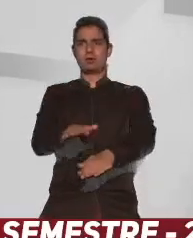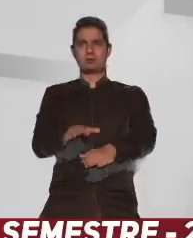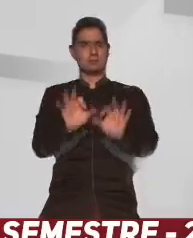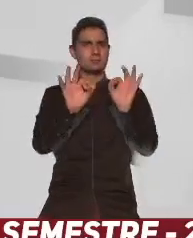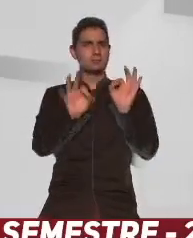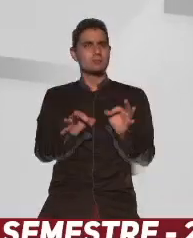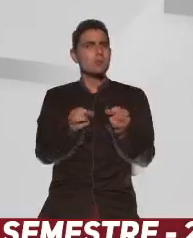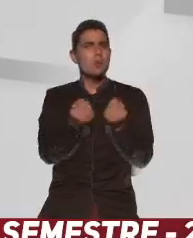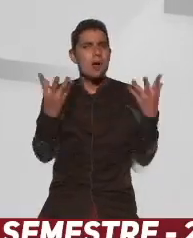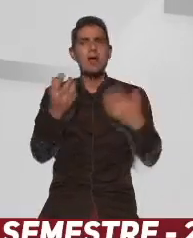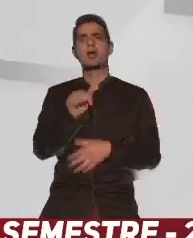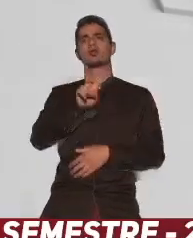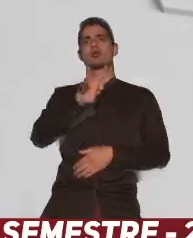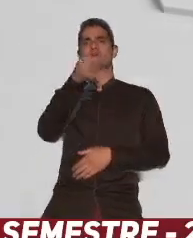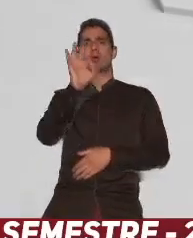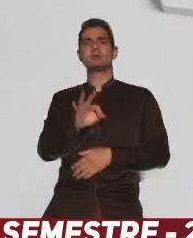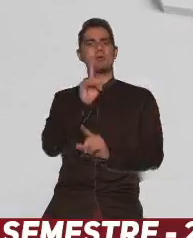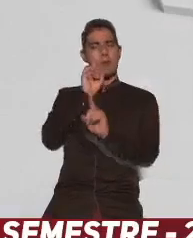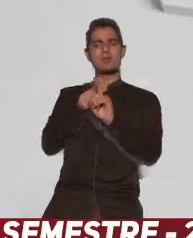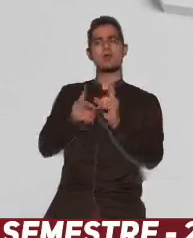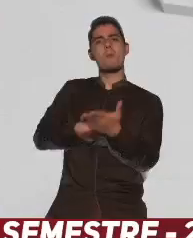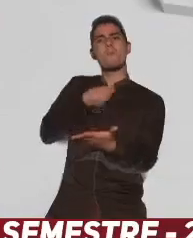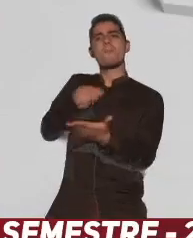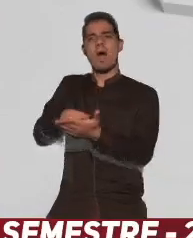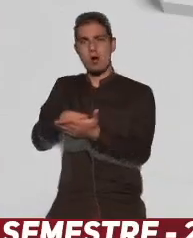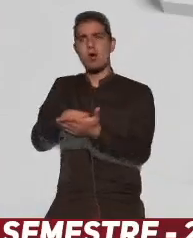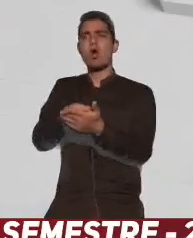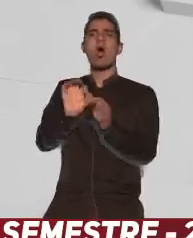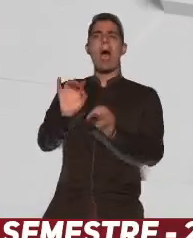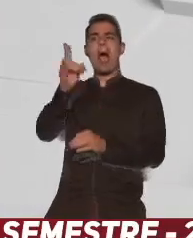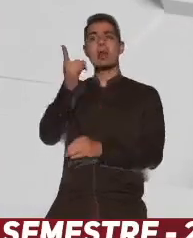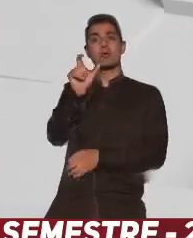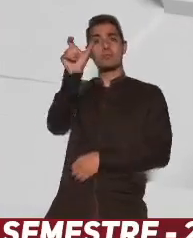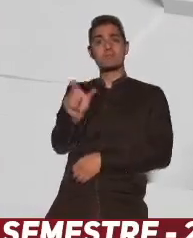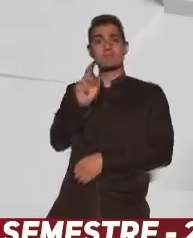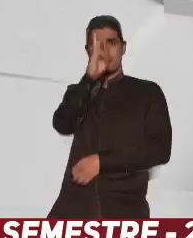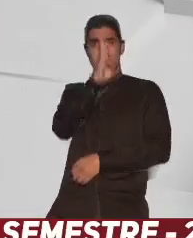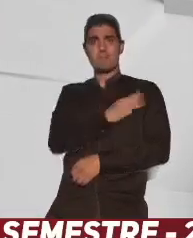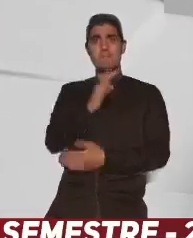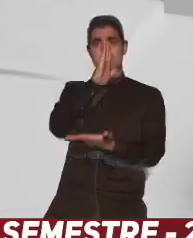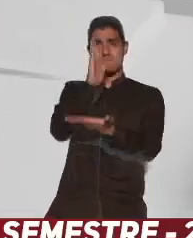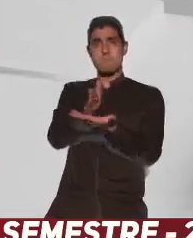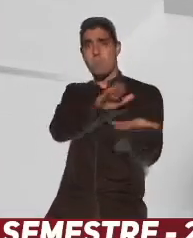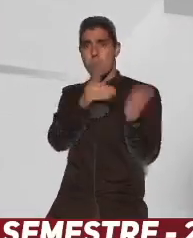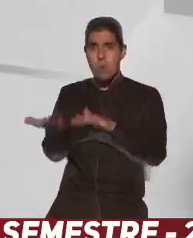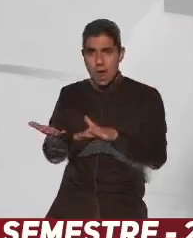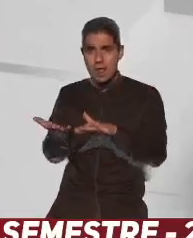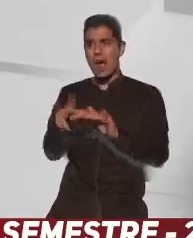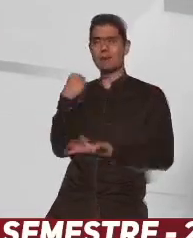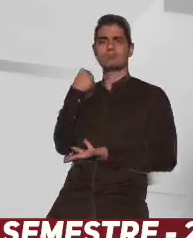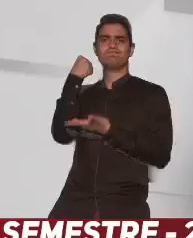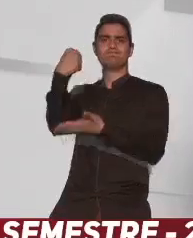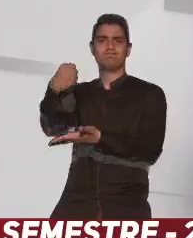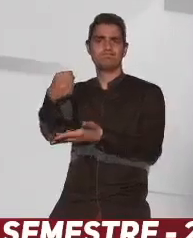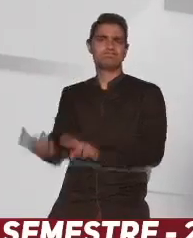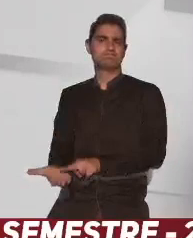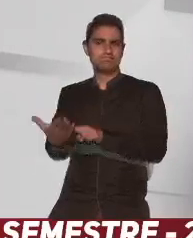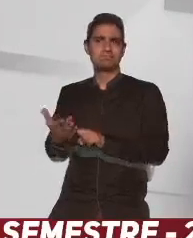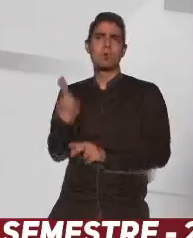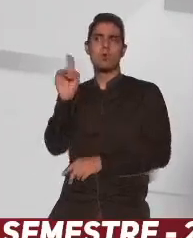capacidad psicofísica y la compensación por muerte del personal afectado por las acciones de los grupos armados al margen de la